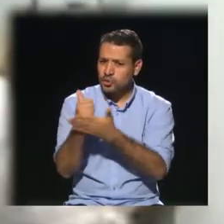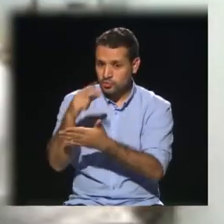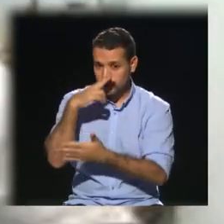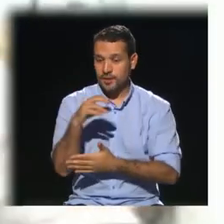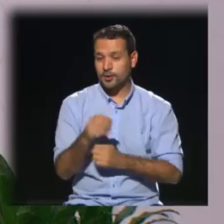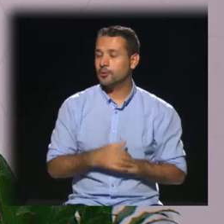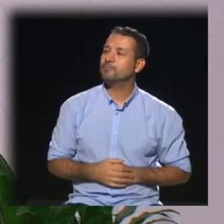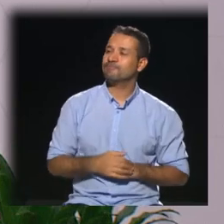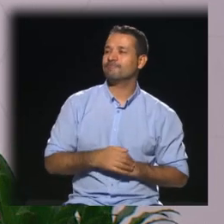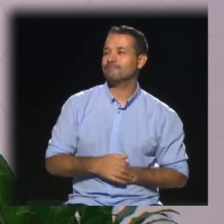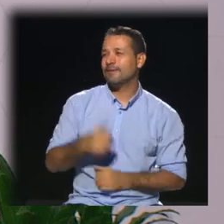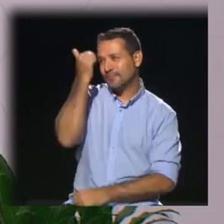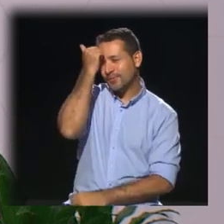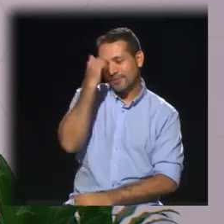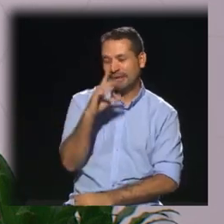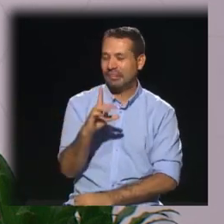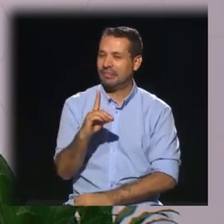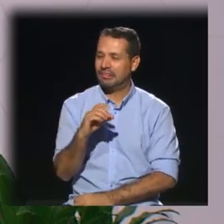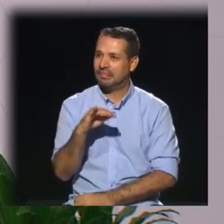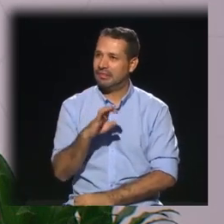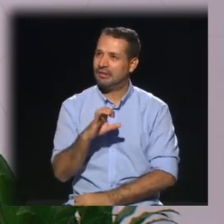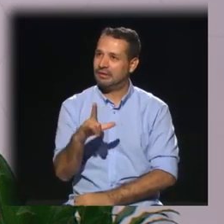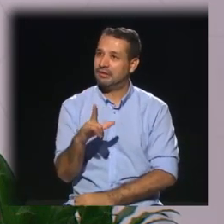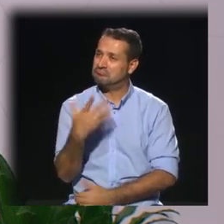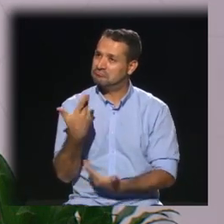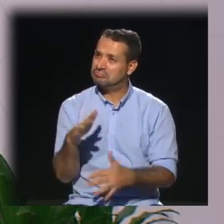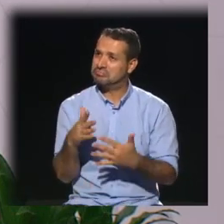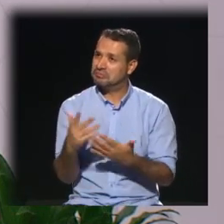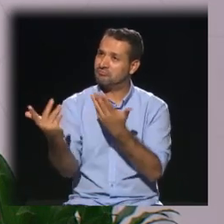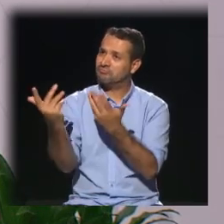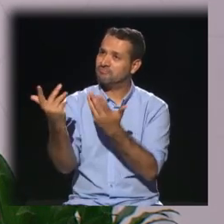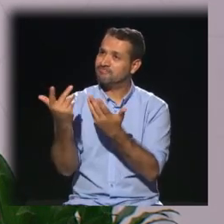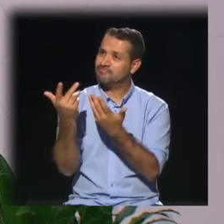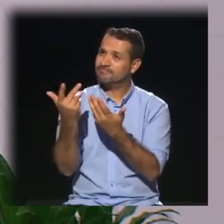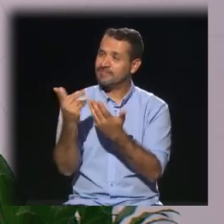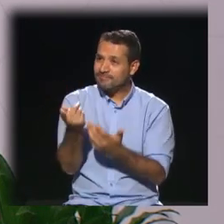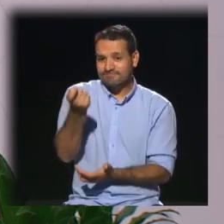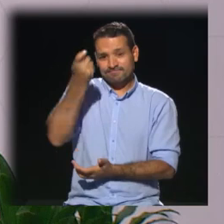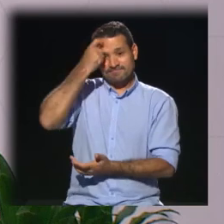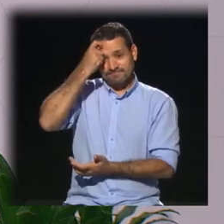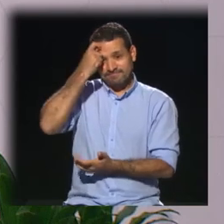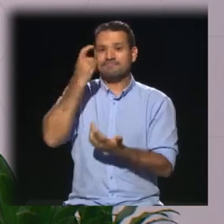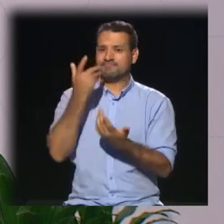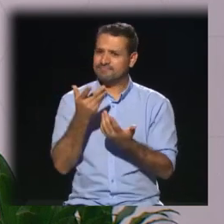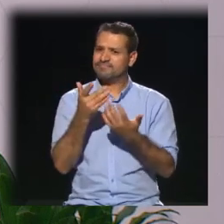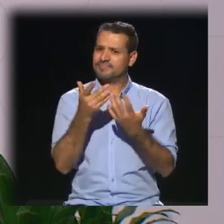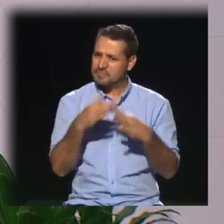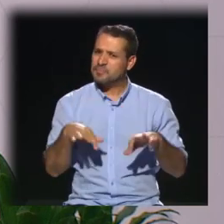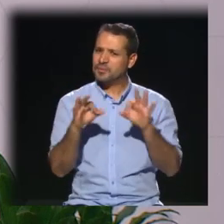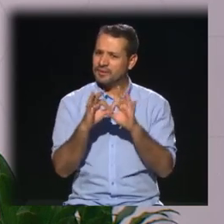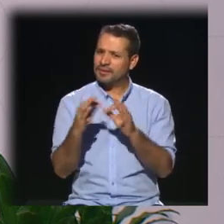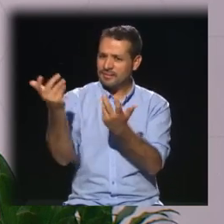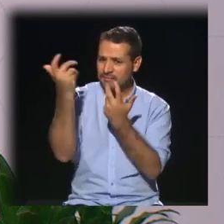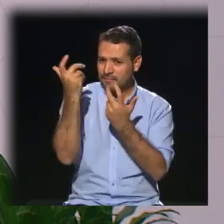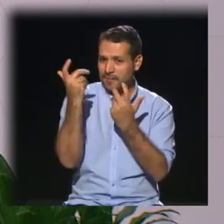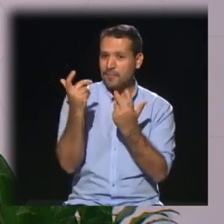Bueno, profe Daniel, yo creo que nos dejas unos mensajes sumamente claros de esos elementos que hoy tanto docentes, pero